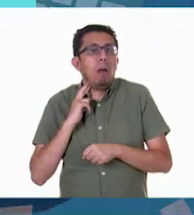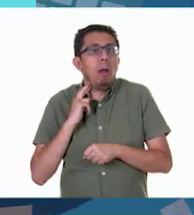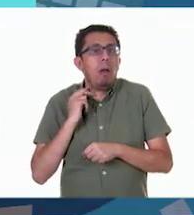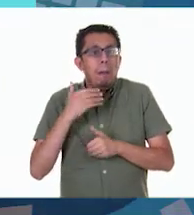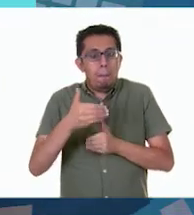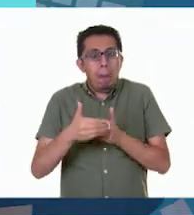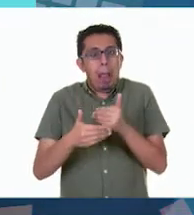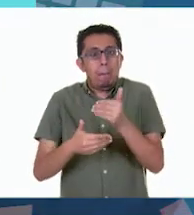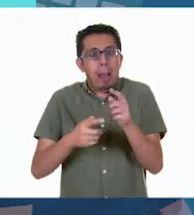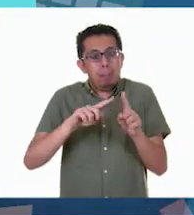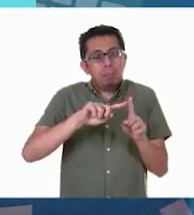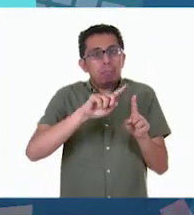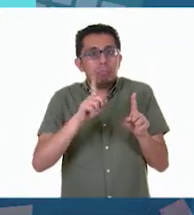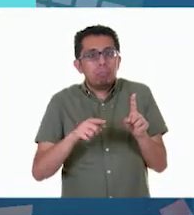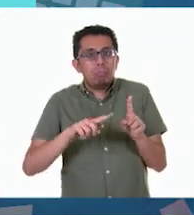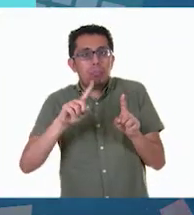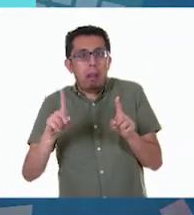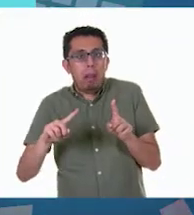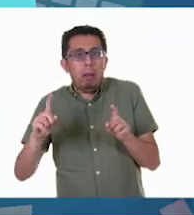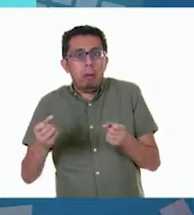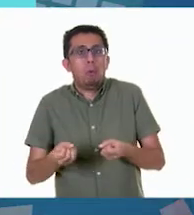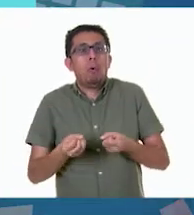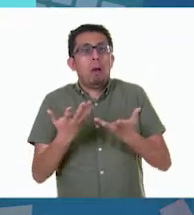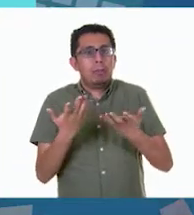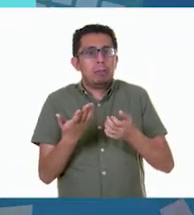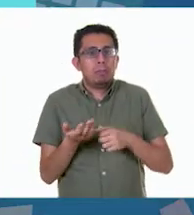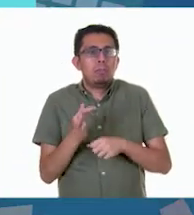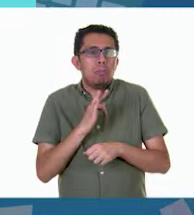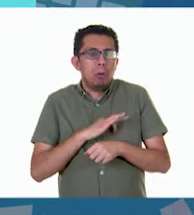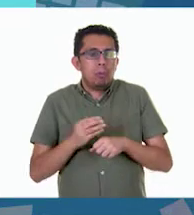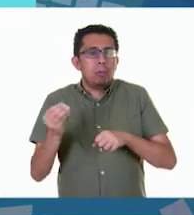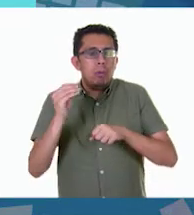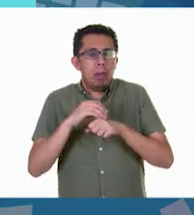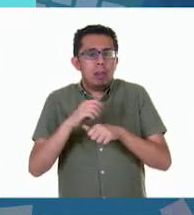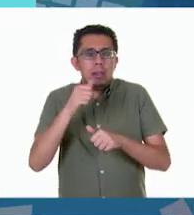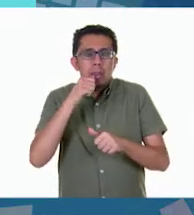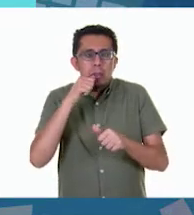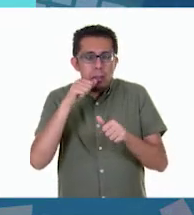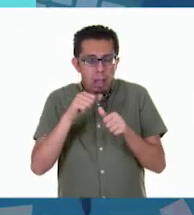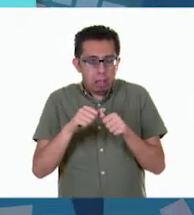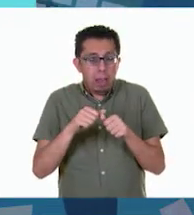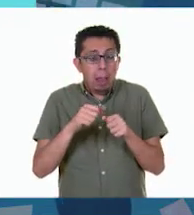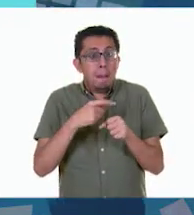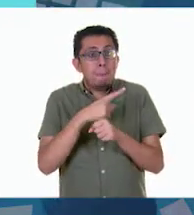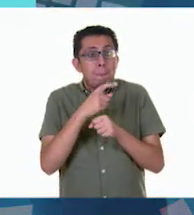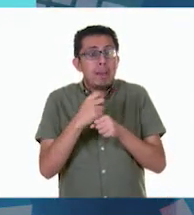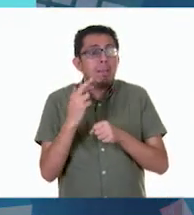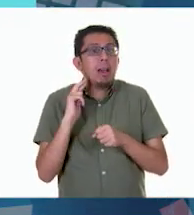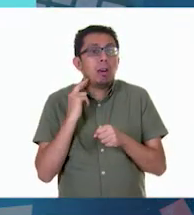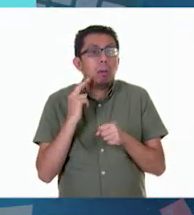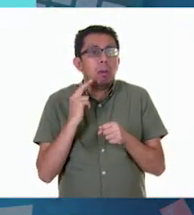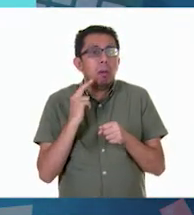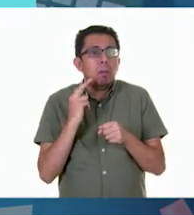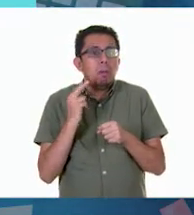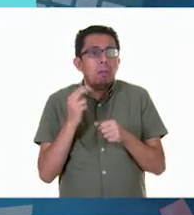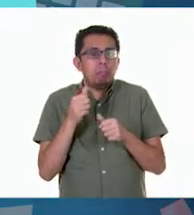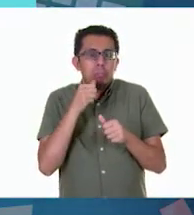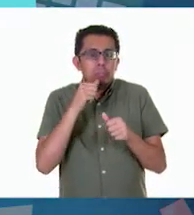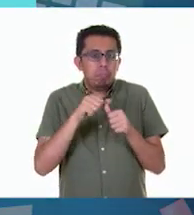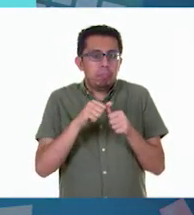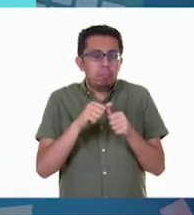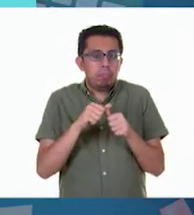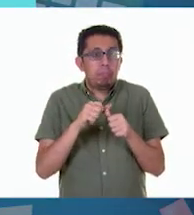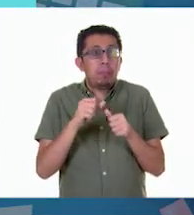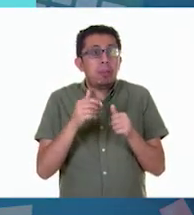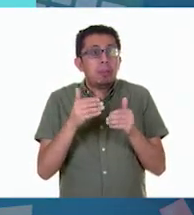¡Cierto! Podemos poner en la primera gráfica una letra donde corresponde al avance del primer robot. En la segunda, una B